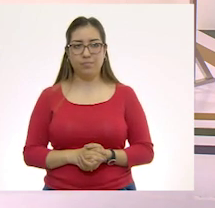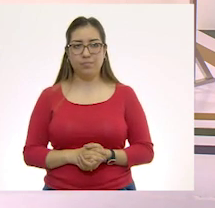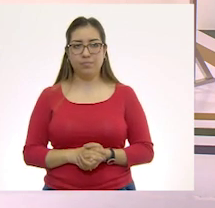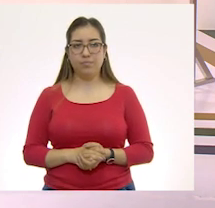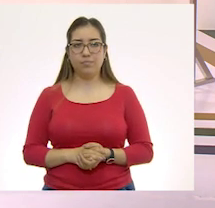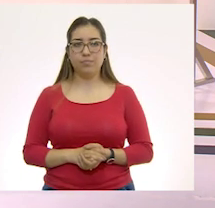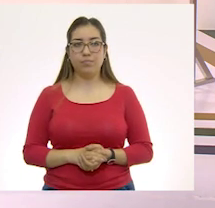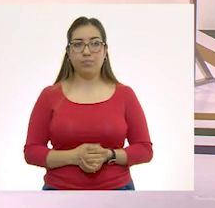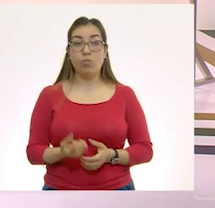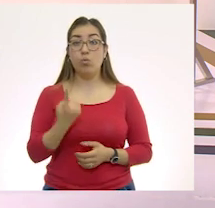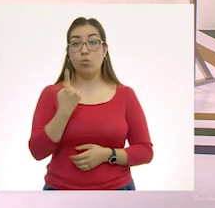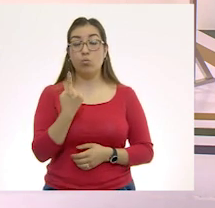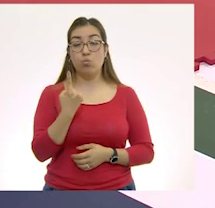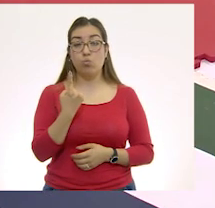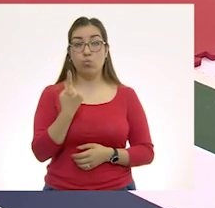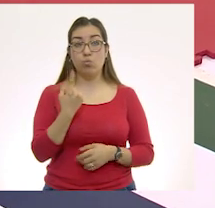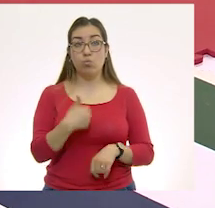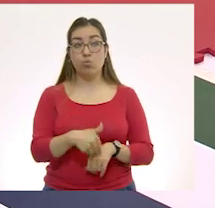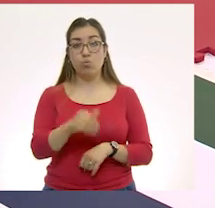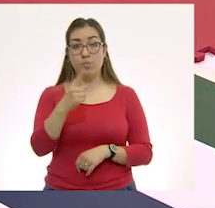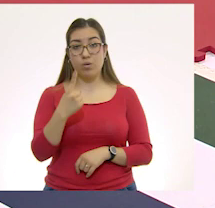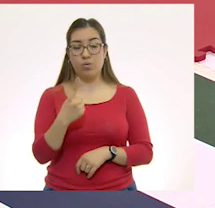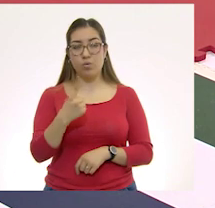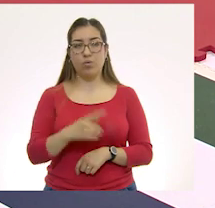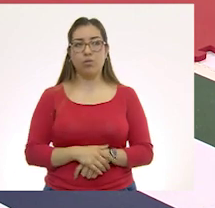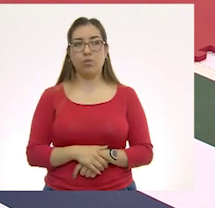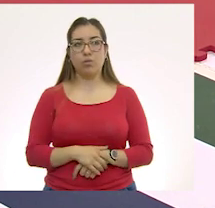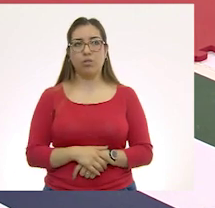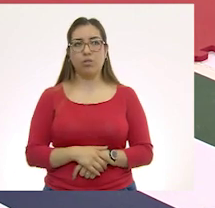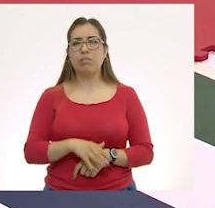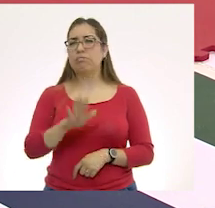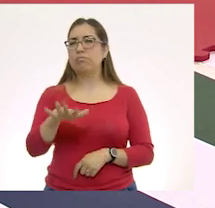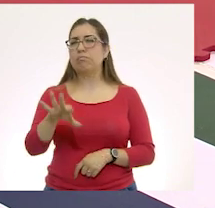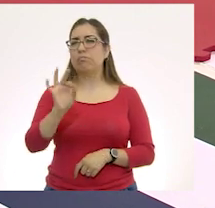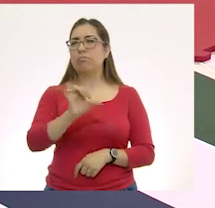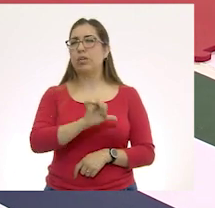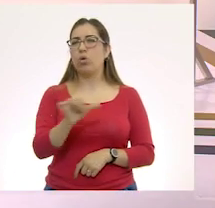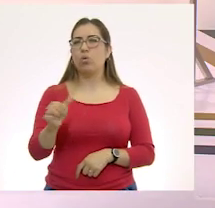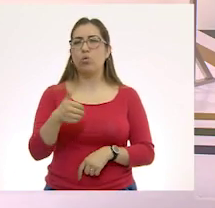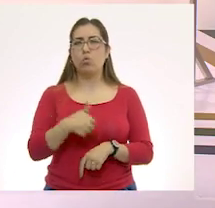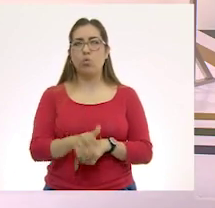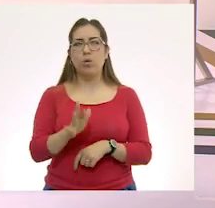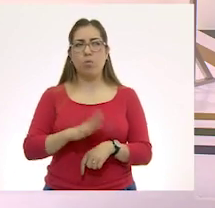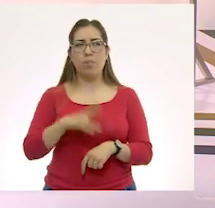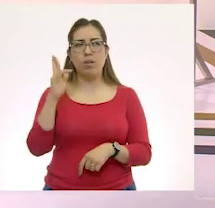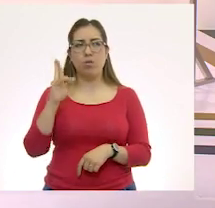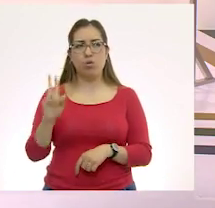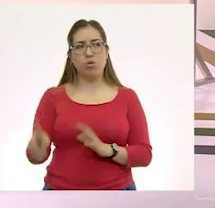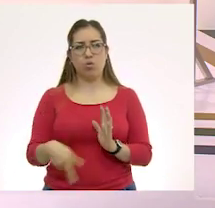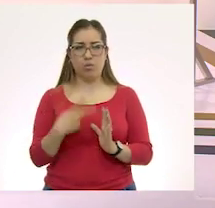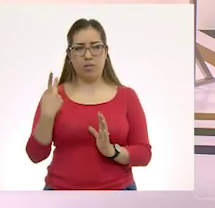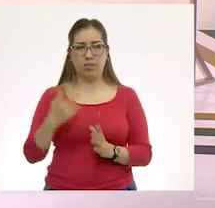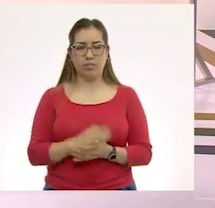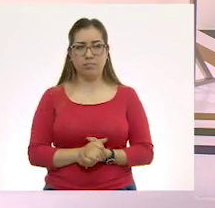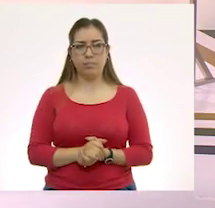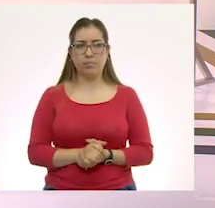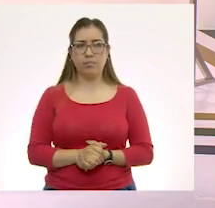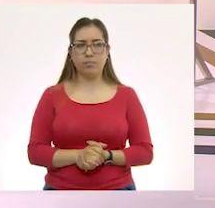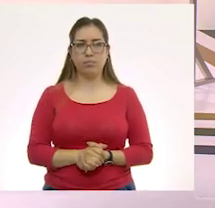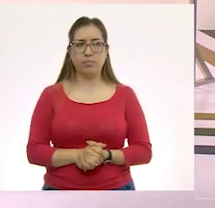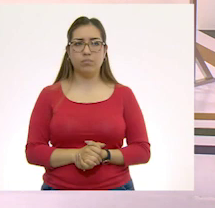y cayó el 11 qué te parece si escogemos otro número más delante voy a retirar perfecto vamos a volver a tirar